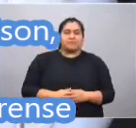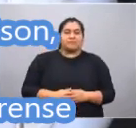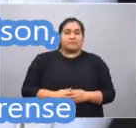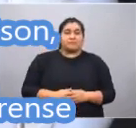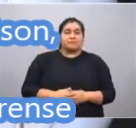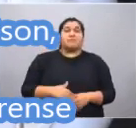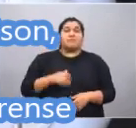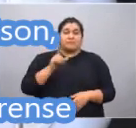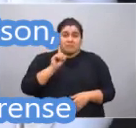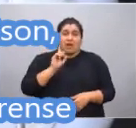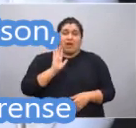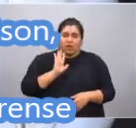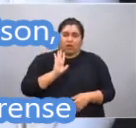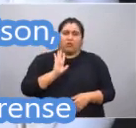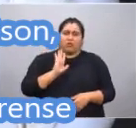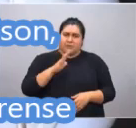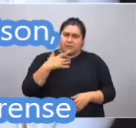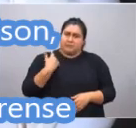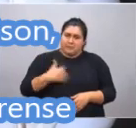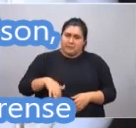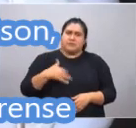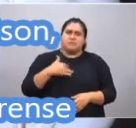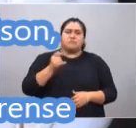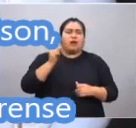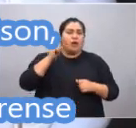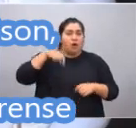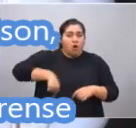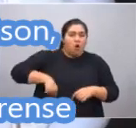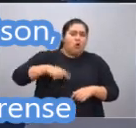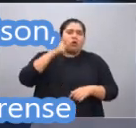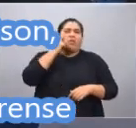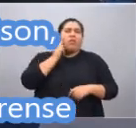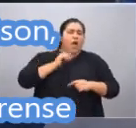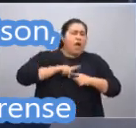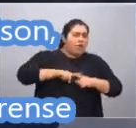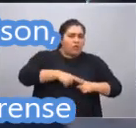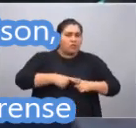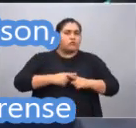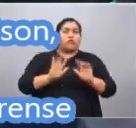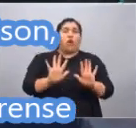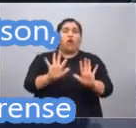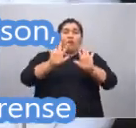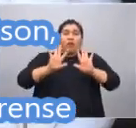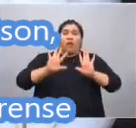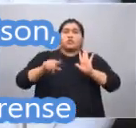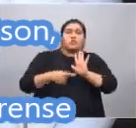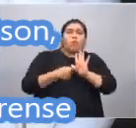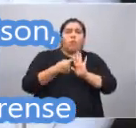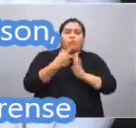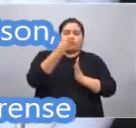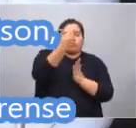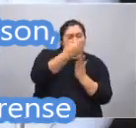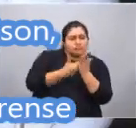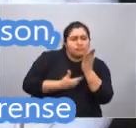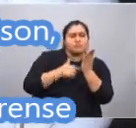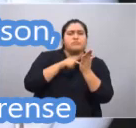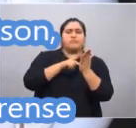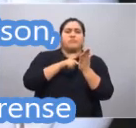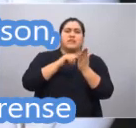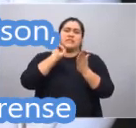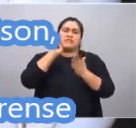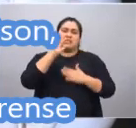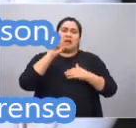pero después de una jornada de discusión, 10 puntos que llevan de nombre